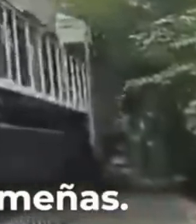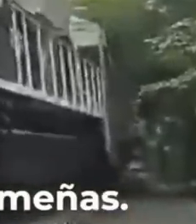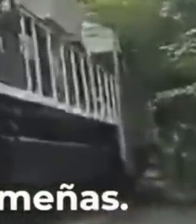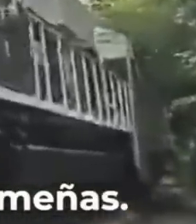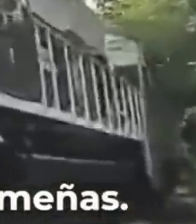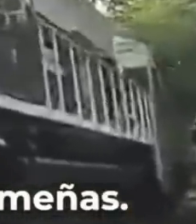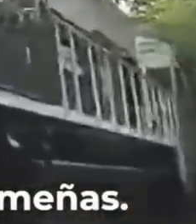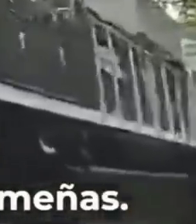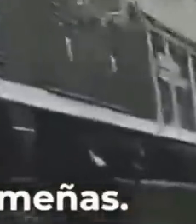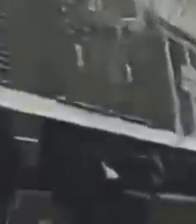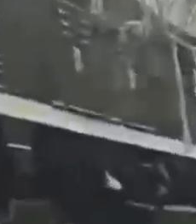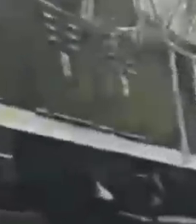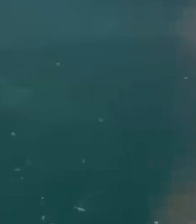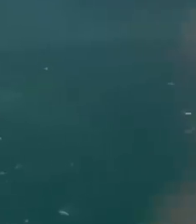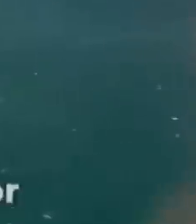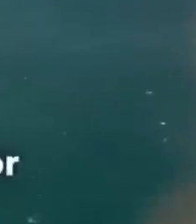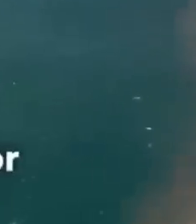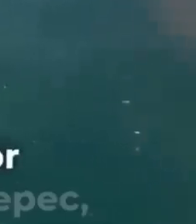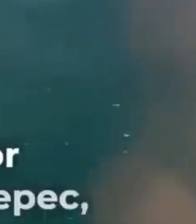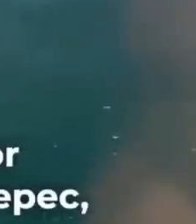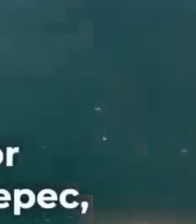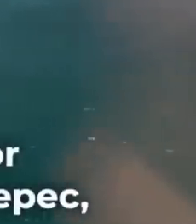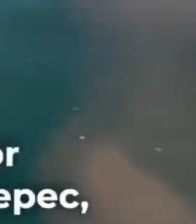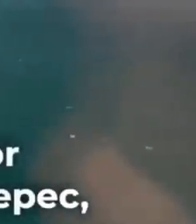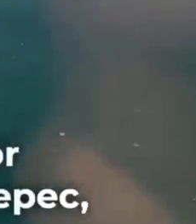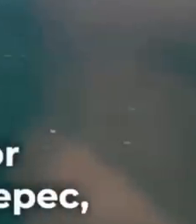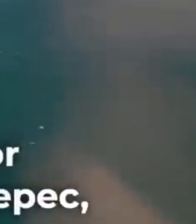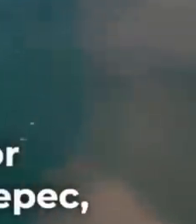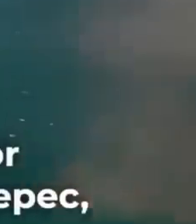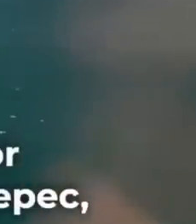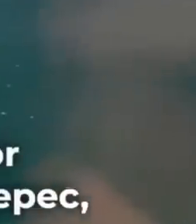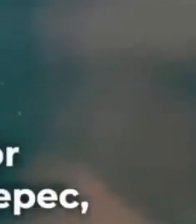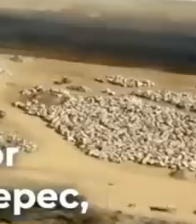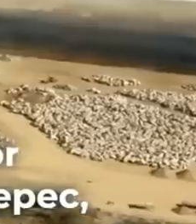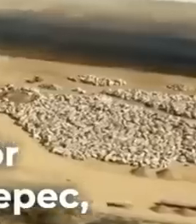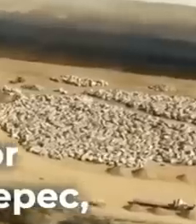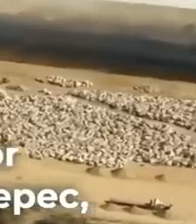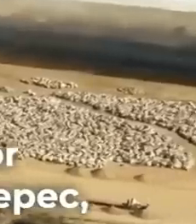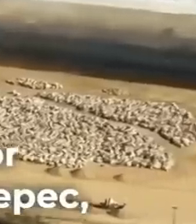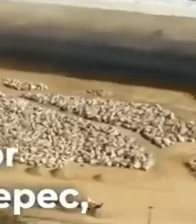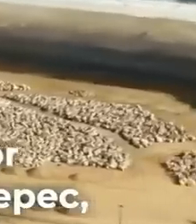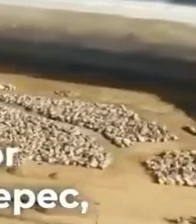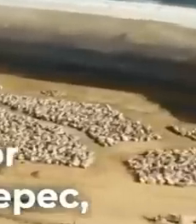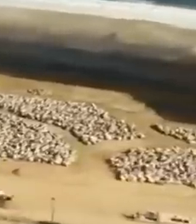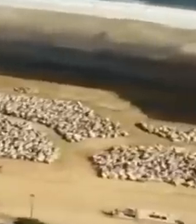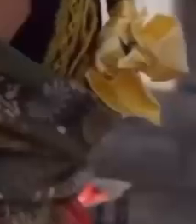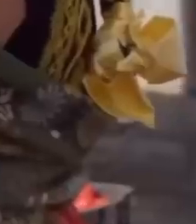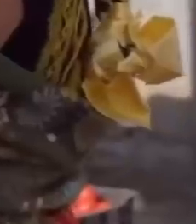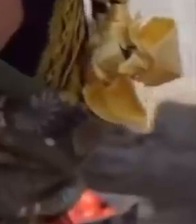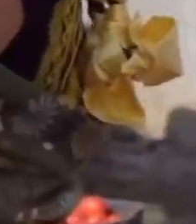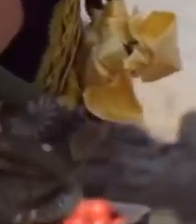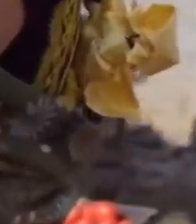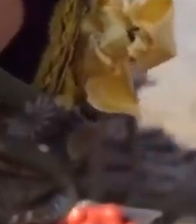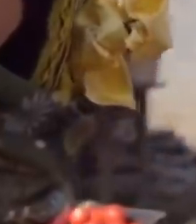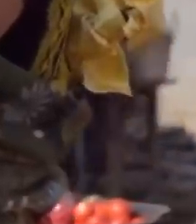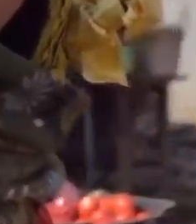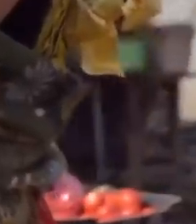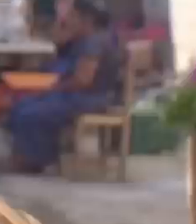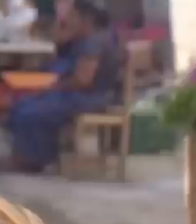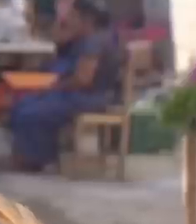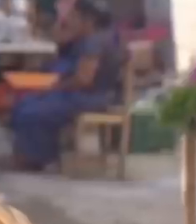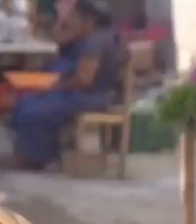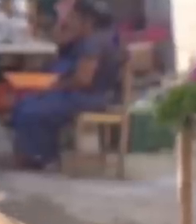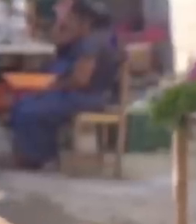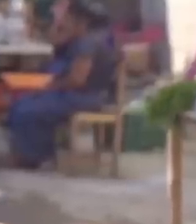para las familias isleñas. Hoy, con el proyecto del corredor interoceánico del Istmo de Tehuantepec, se impulsará la economía